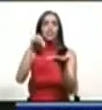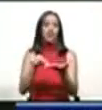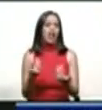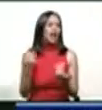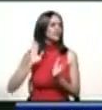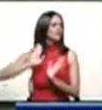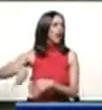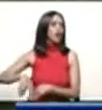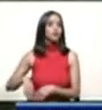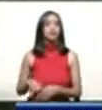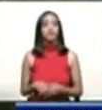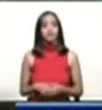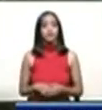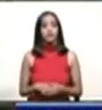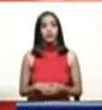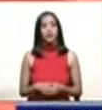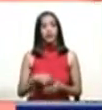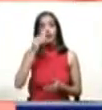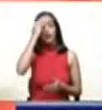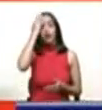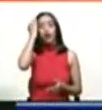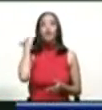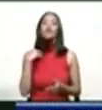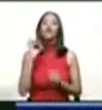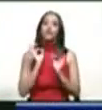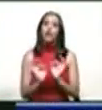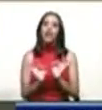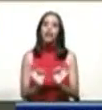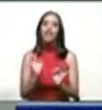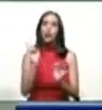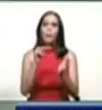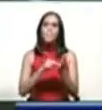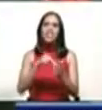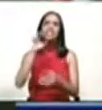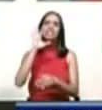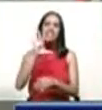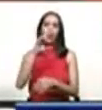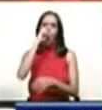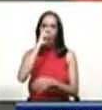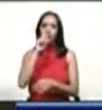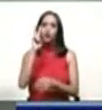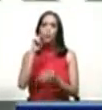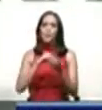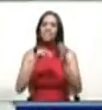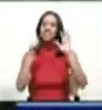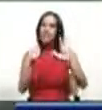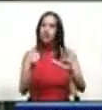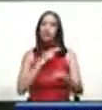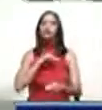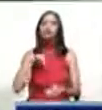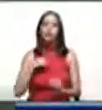patrio. Fue exactamente en el 2005, el 2006, cuando nosotros